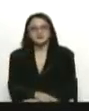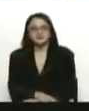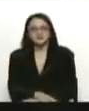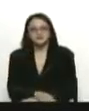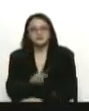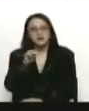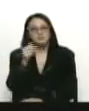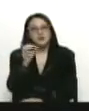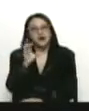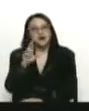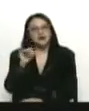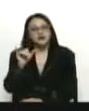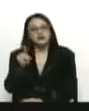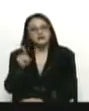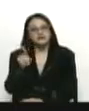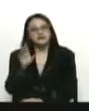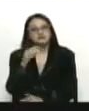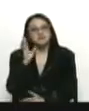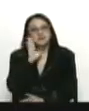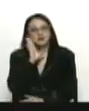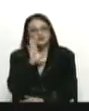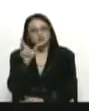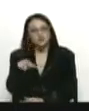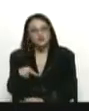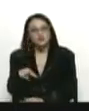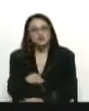Macri. Basurero.